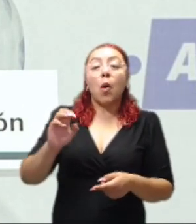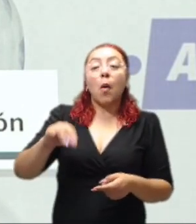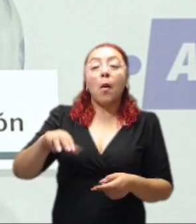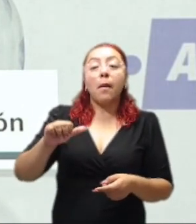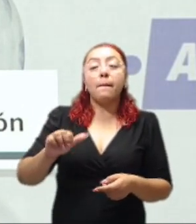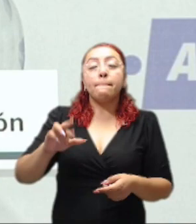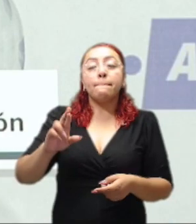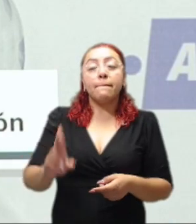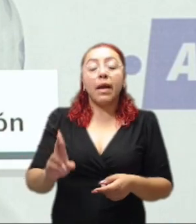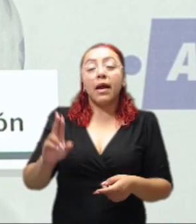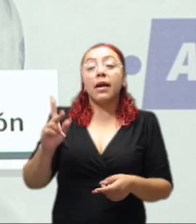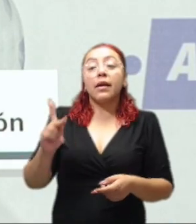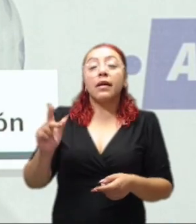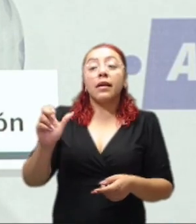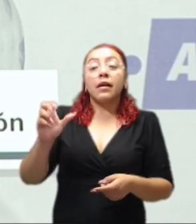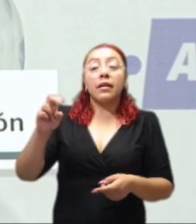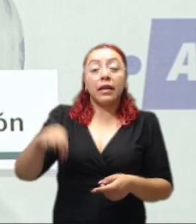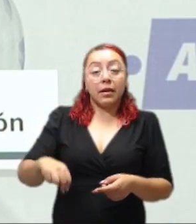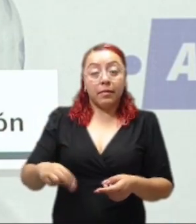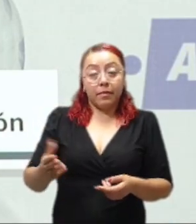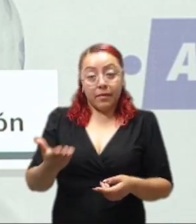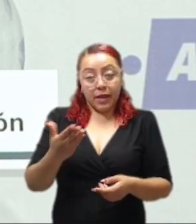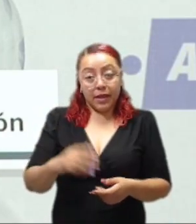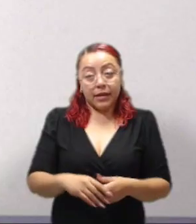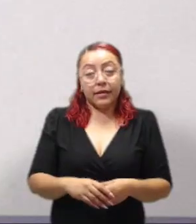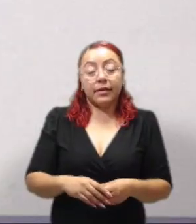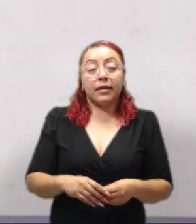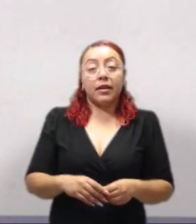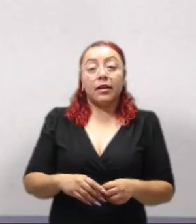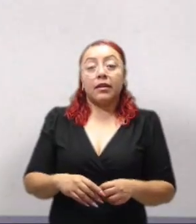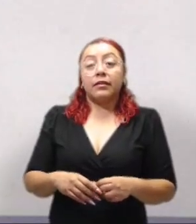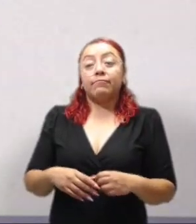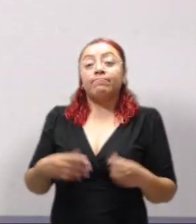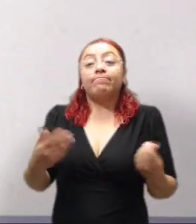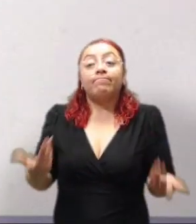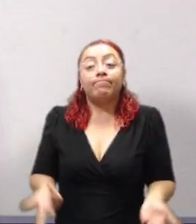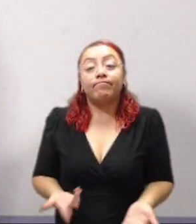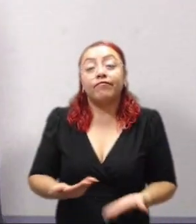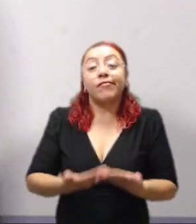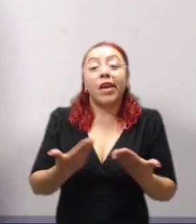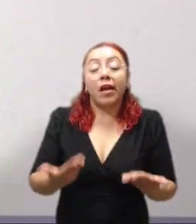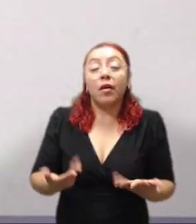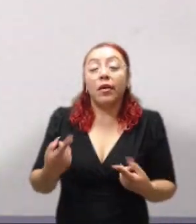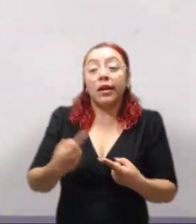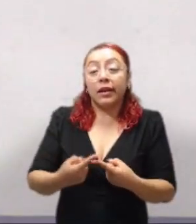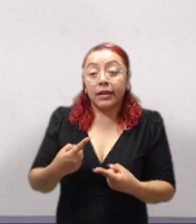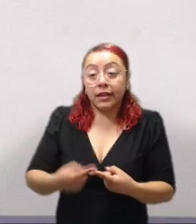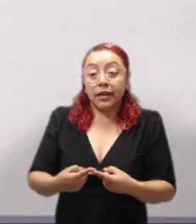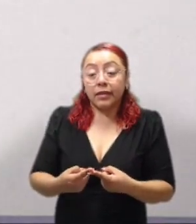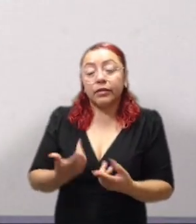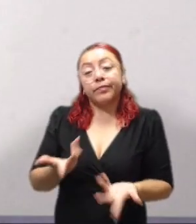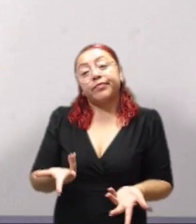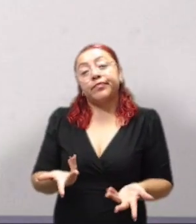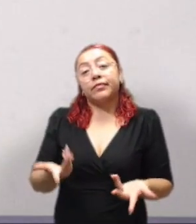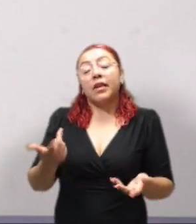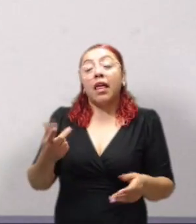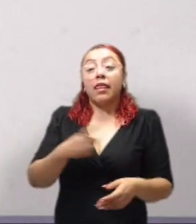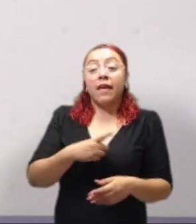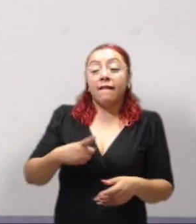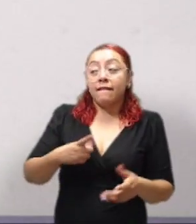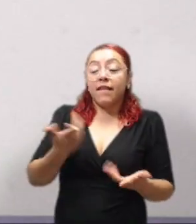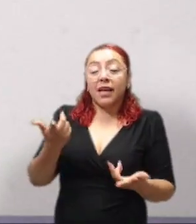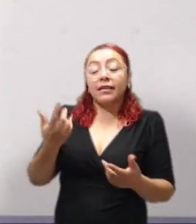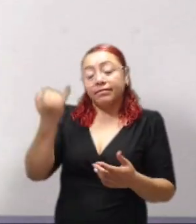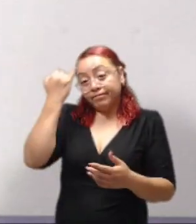partido Acción Nacional adelante candidato gracias Sí pues aquí tendríamos que usar mecanismos de anticorrupción como la amos